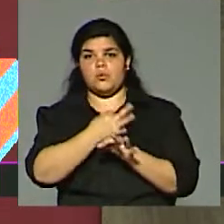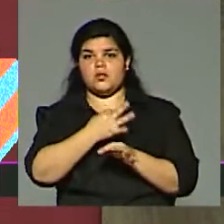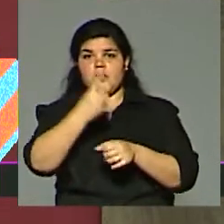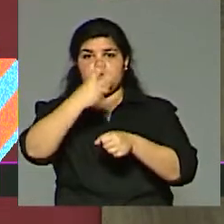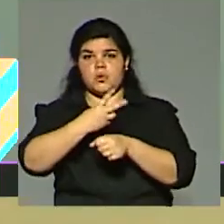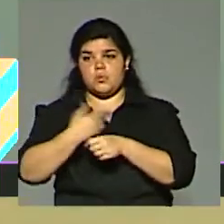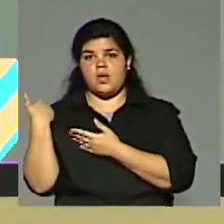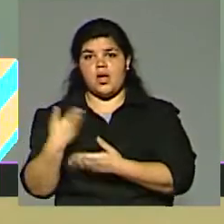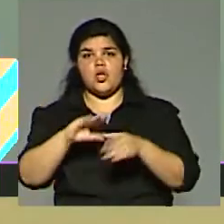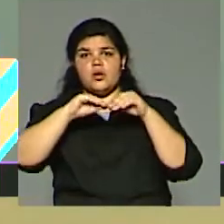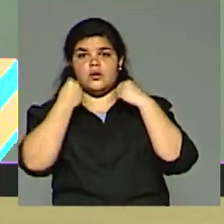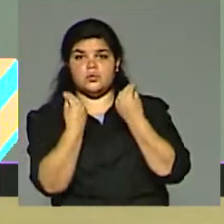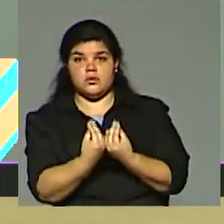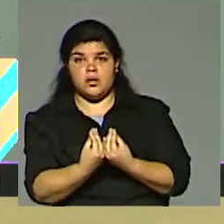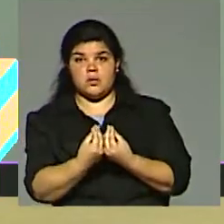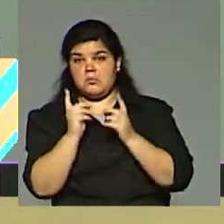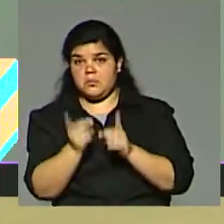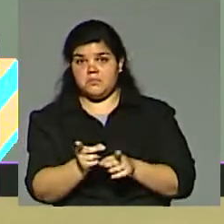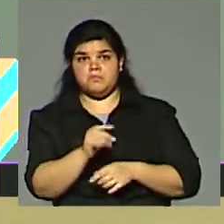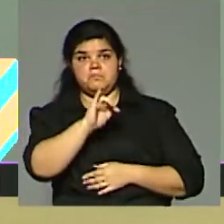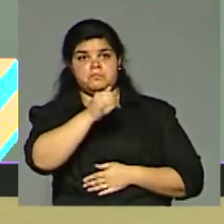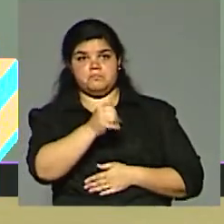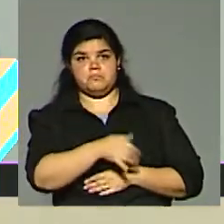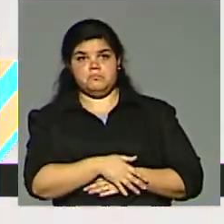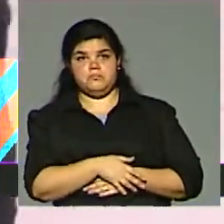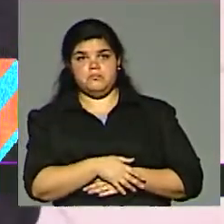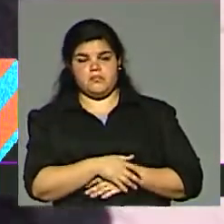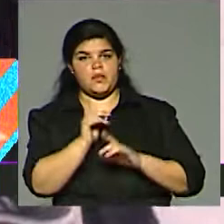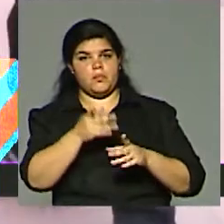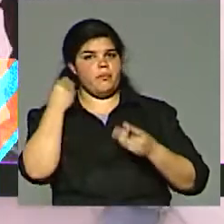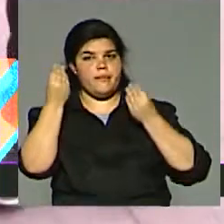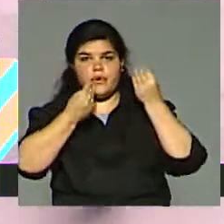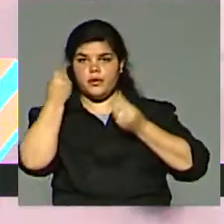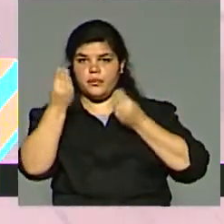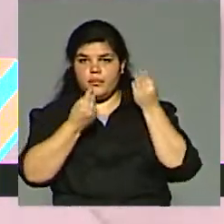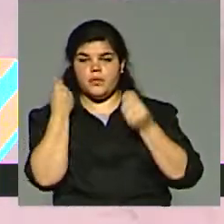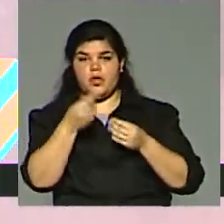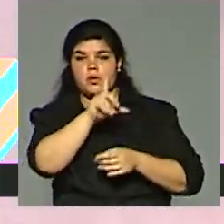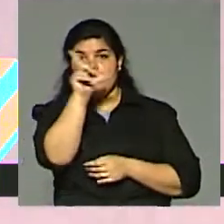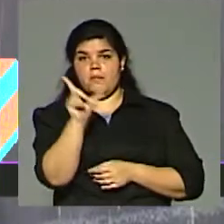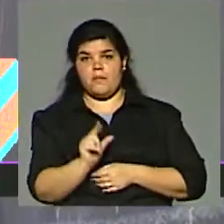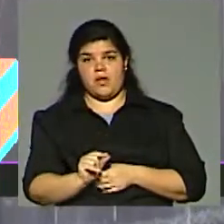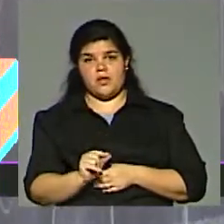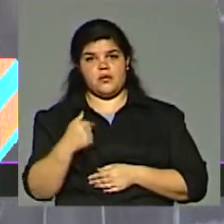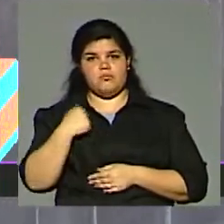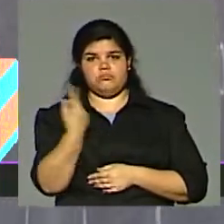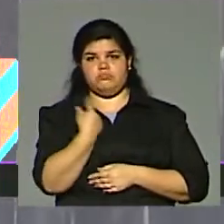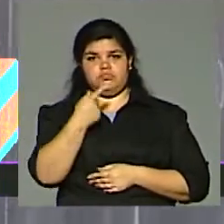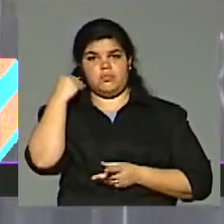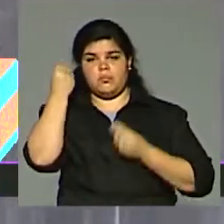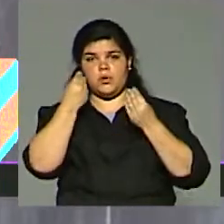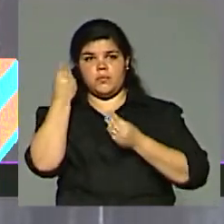último tiempo. Es correcto. Hay una preocupación central en el caso de nuestro país propiamente, que bueno, no